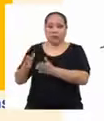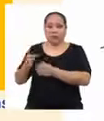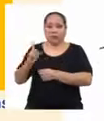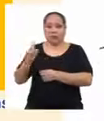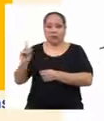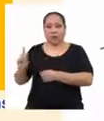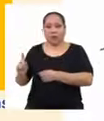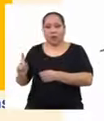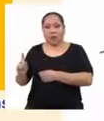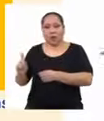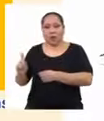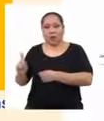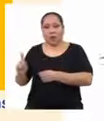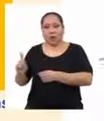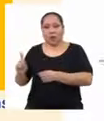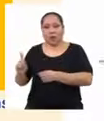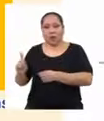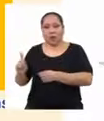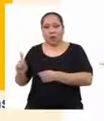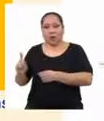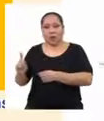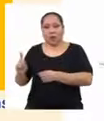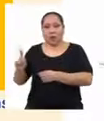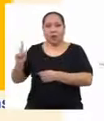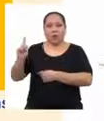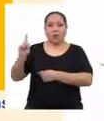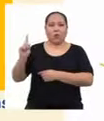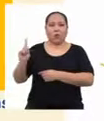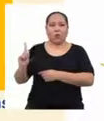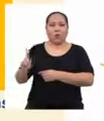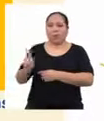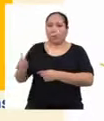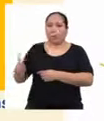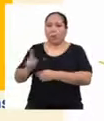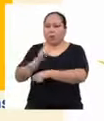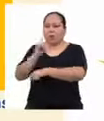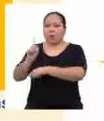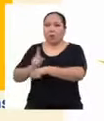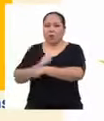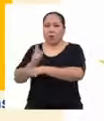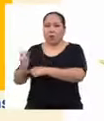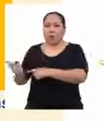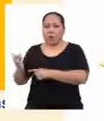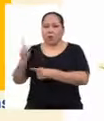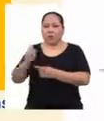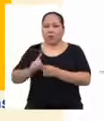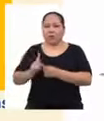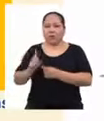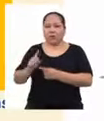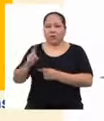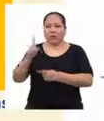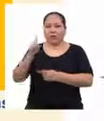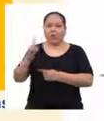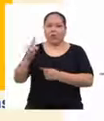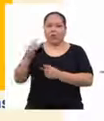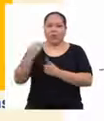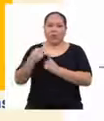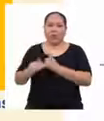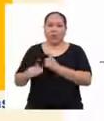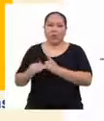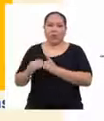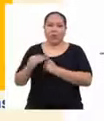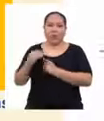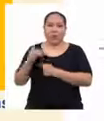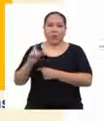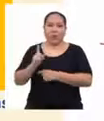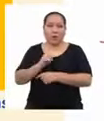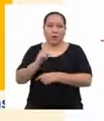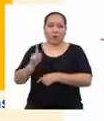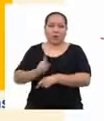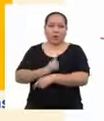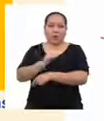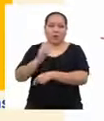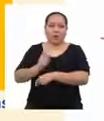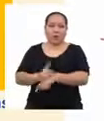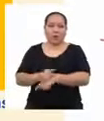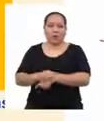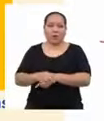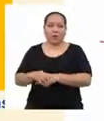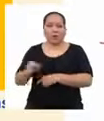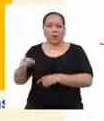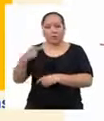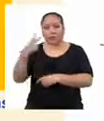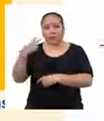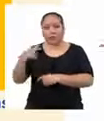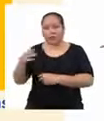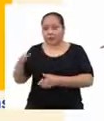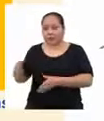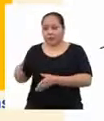va desde el límite superior anterior, 1 hora, hasta menos de 1,5 horas, considerando que